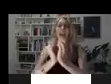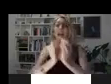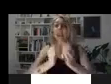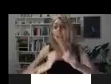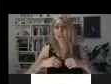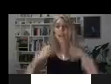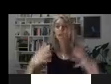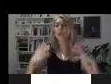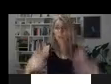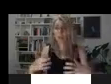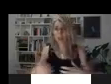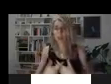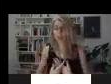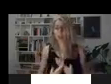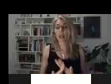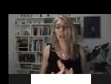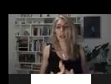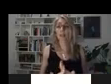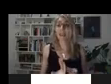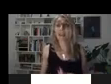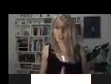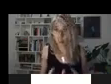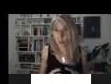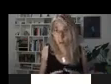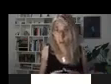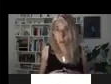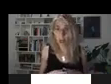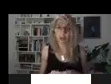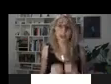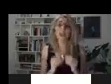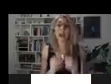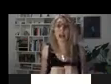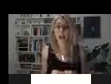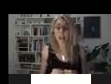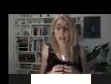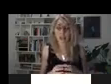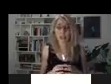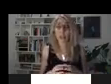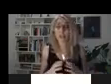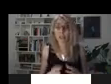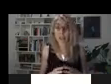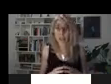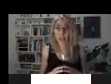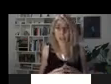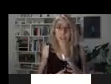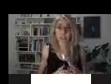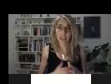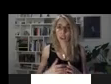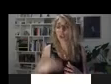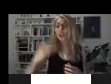representar carreras, no solamente vender nuestras obras de arte, y acá es